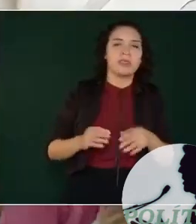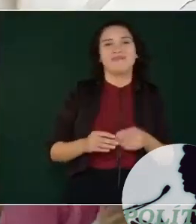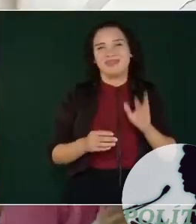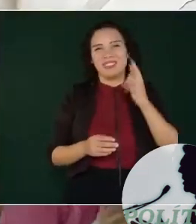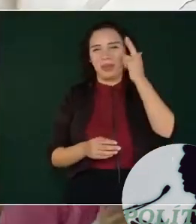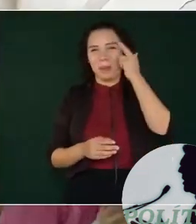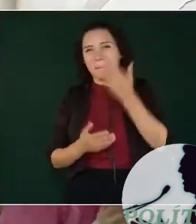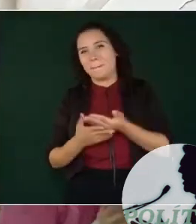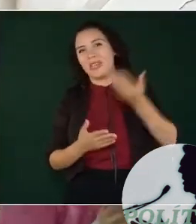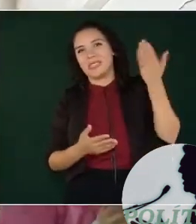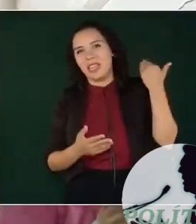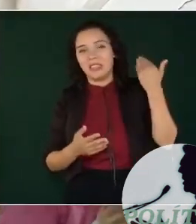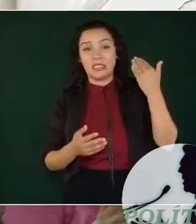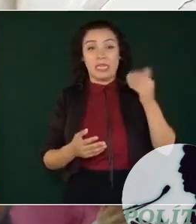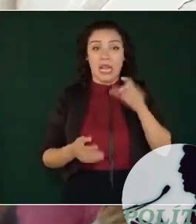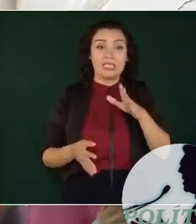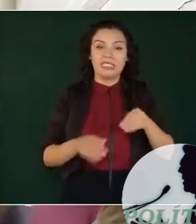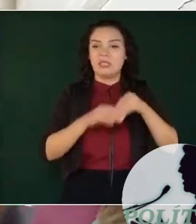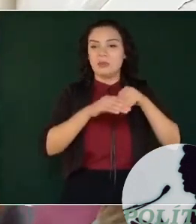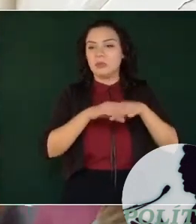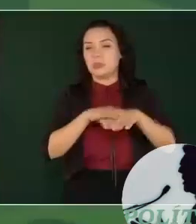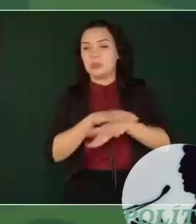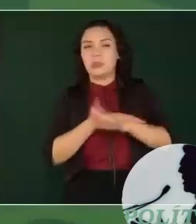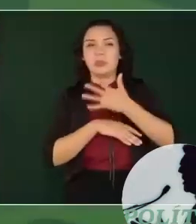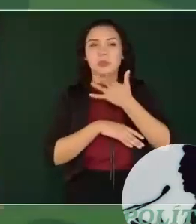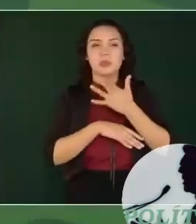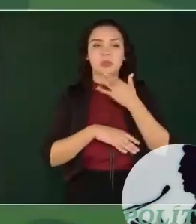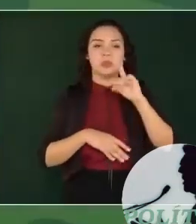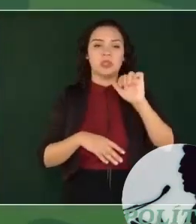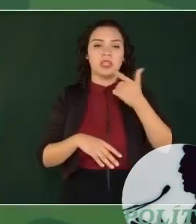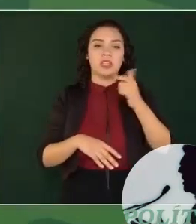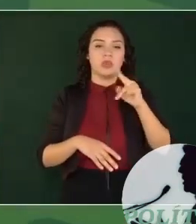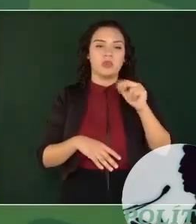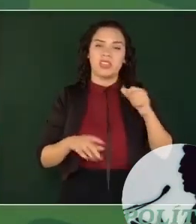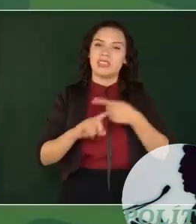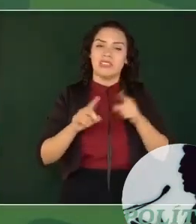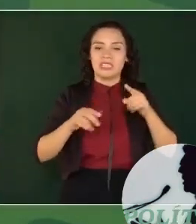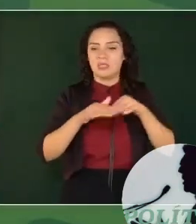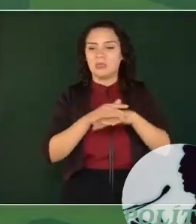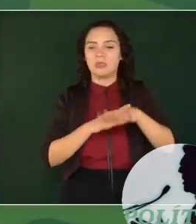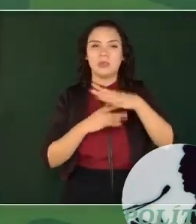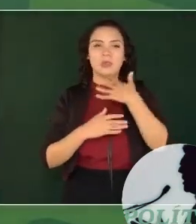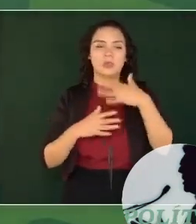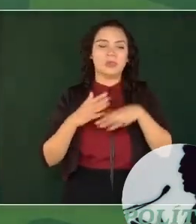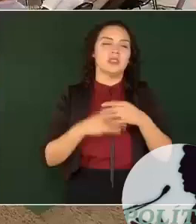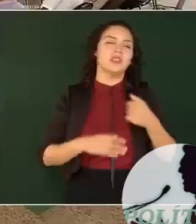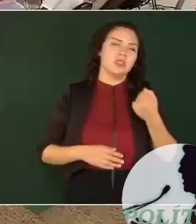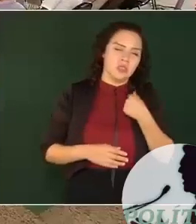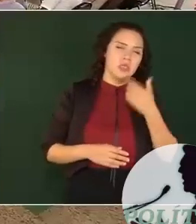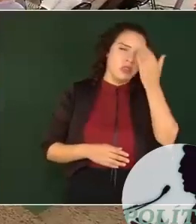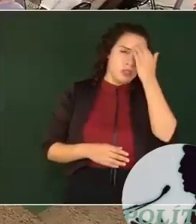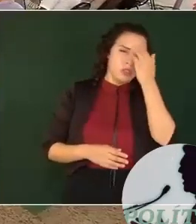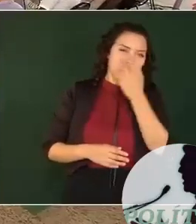era donde se depositaban todas las aguas negras y estaba en otras condiciones totalmente distintas. Conozco el